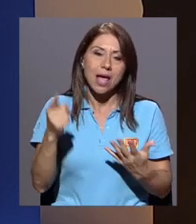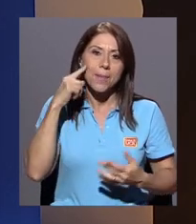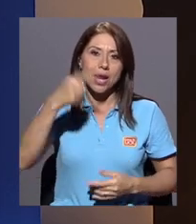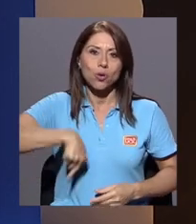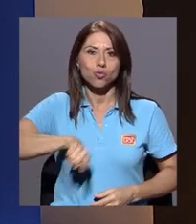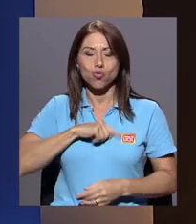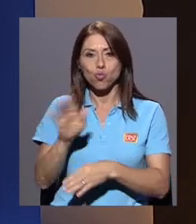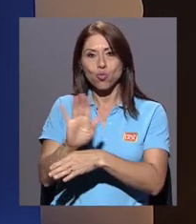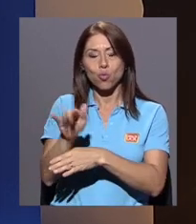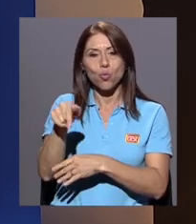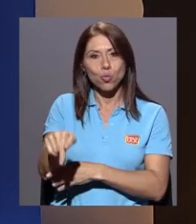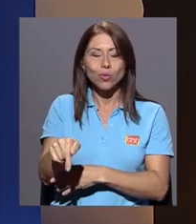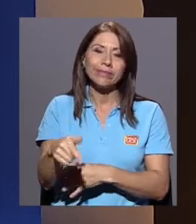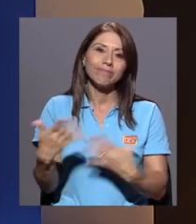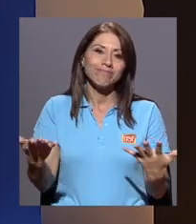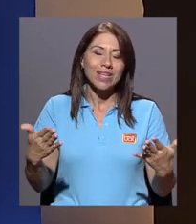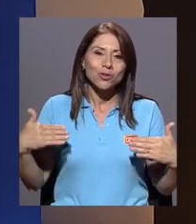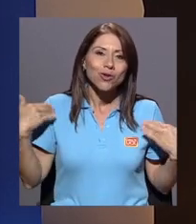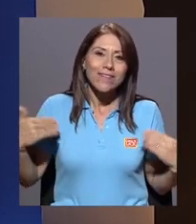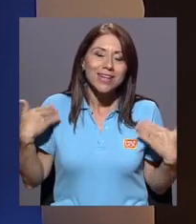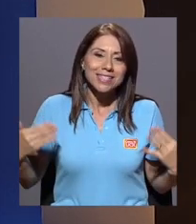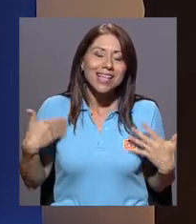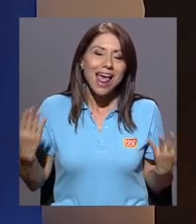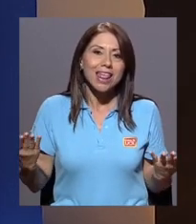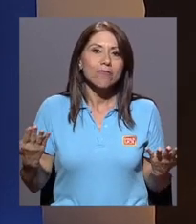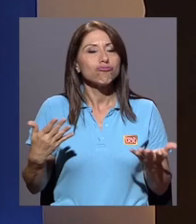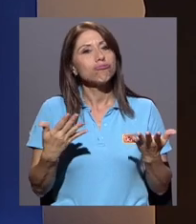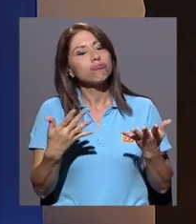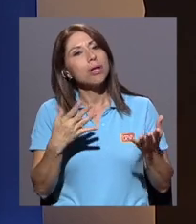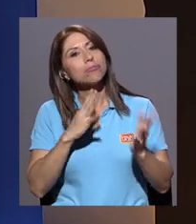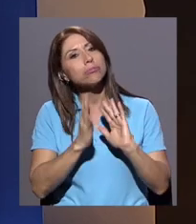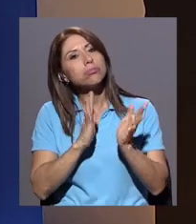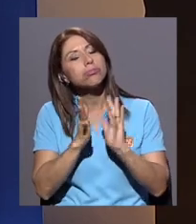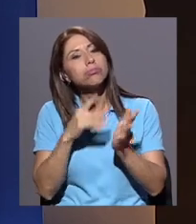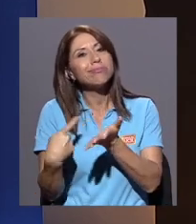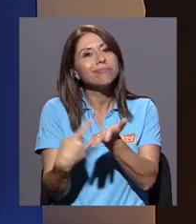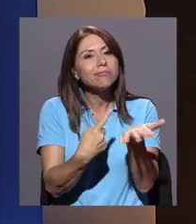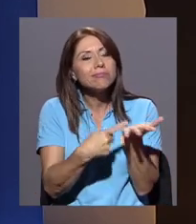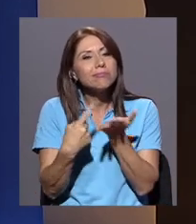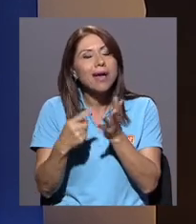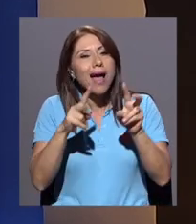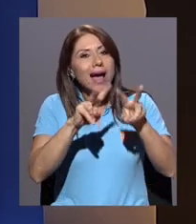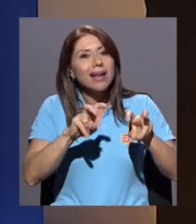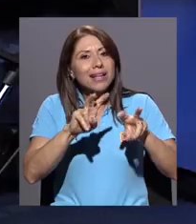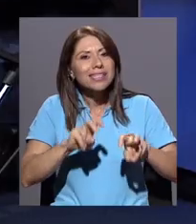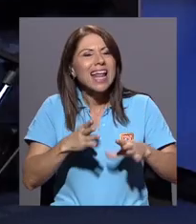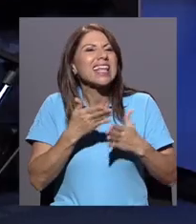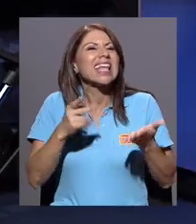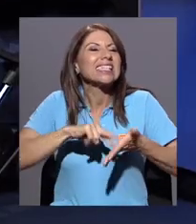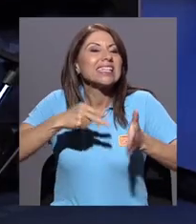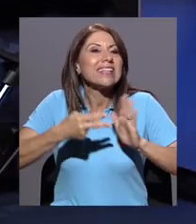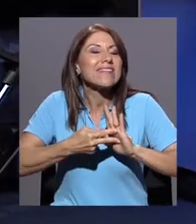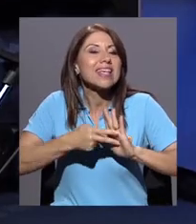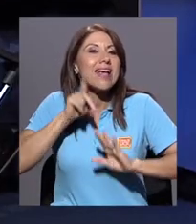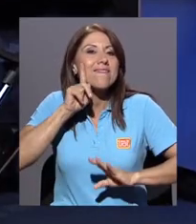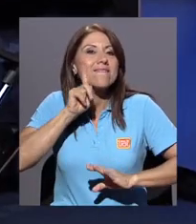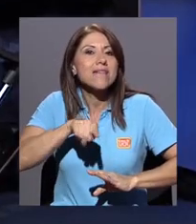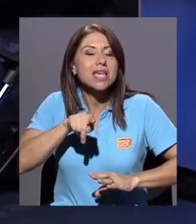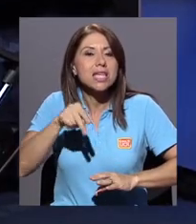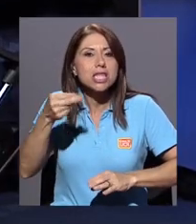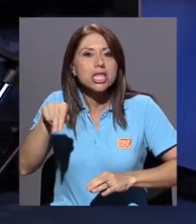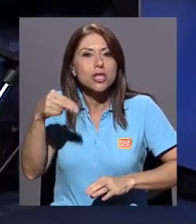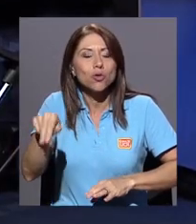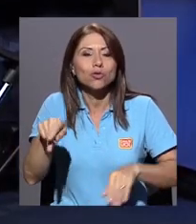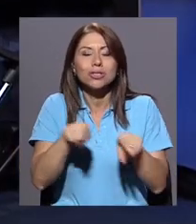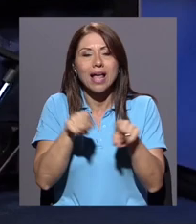verdaderamente para nuestro canal es una felicidad analizar no solamente qué son las fake news, sino reconocer en ellas